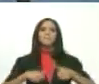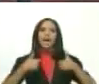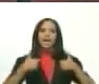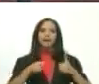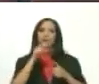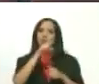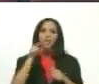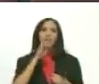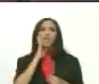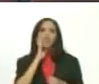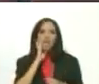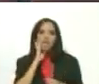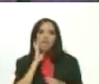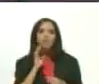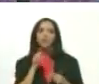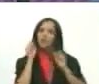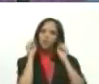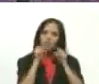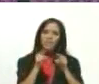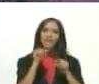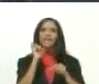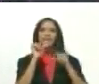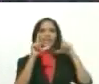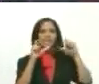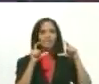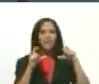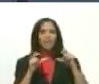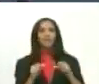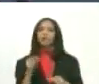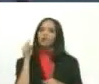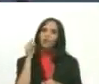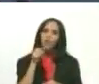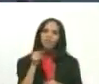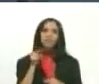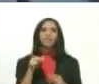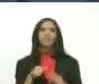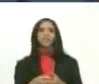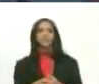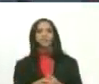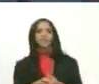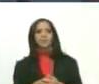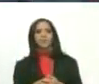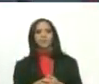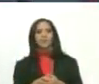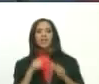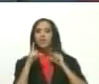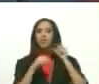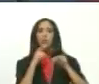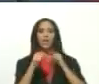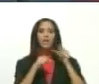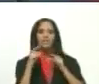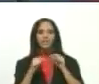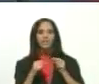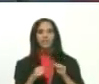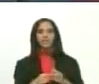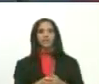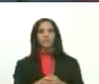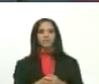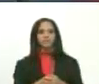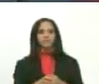en Facebook, y ustedes en Instagram, y ustedes en Twitter, en Periscope, en Twitter